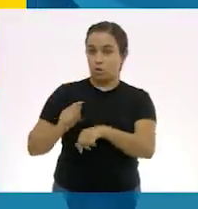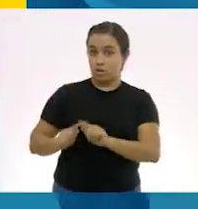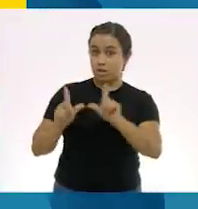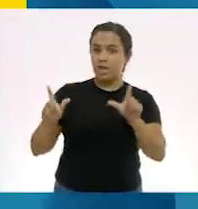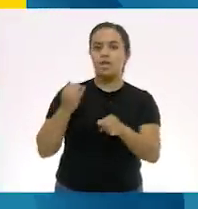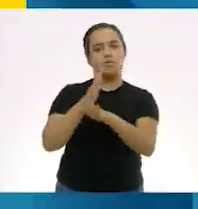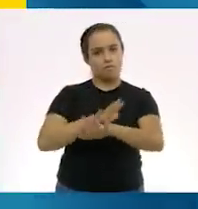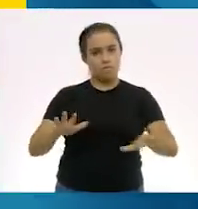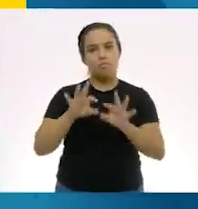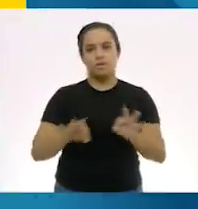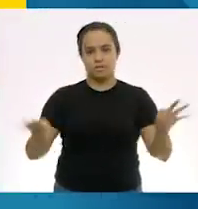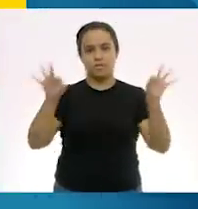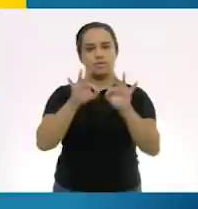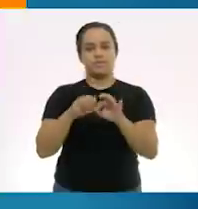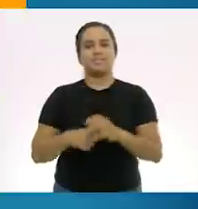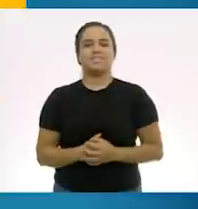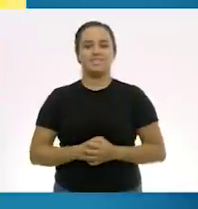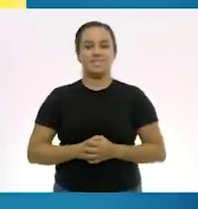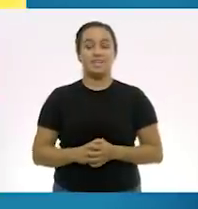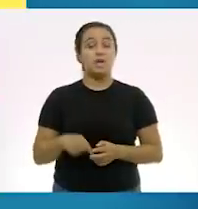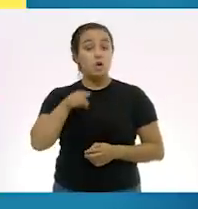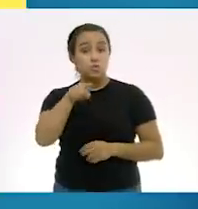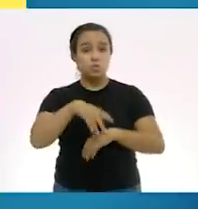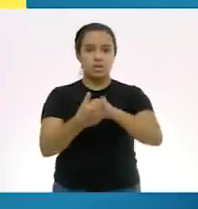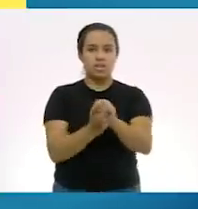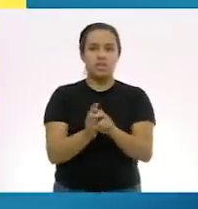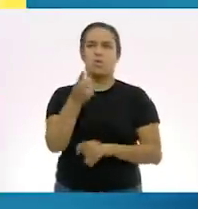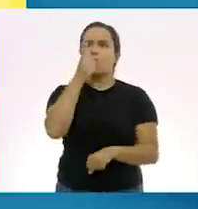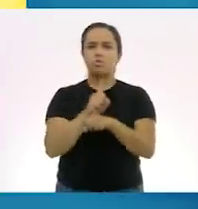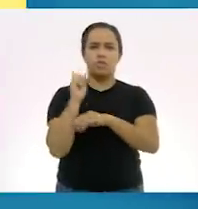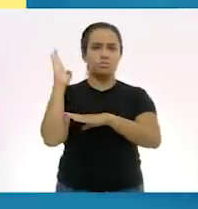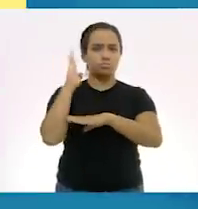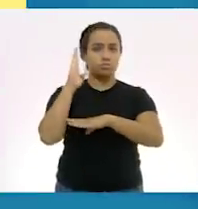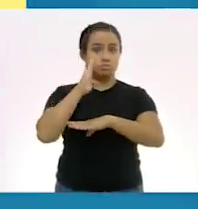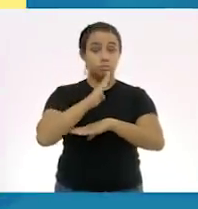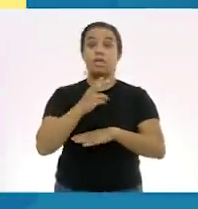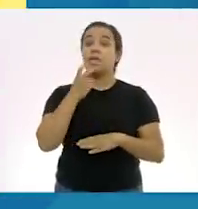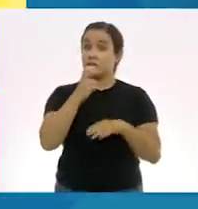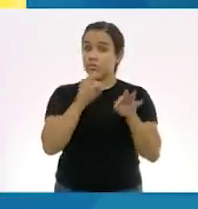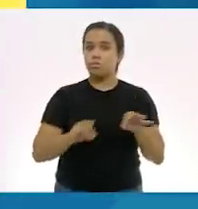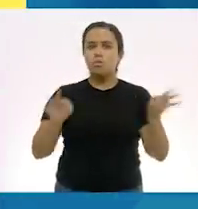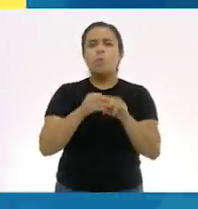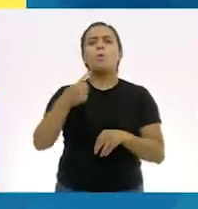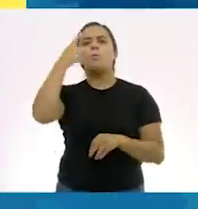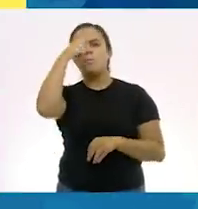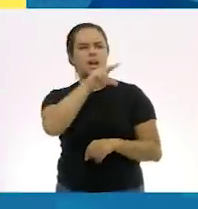y seguir aprendiendo a la distancia! Y al mismo tiempo, ¡estar con la familia!